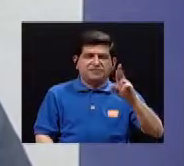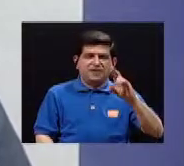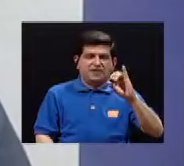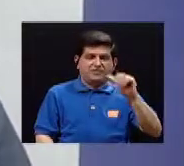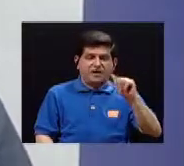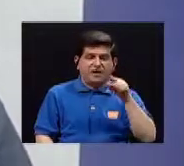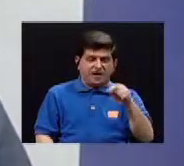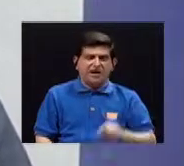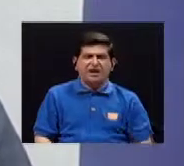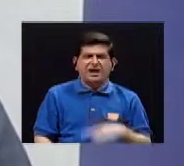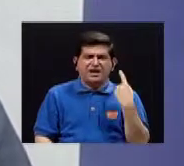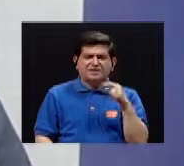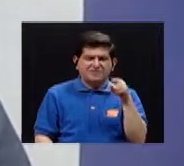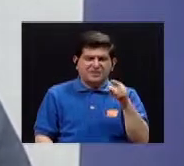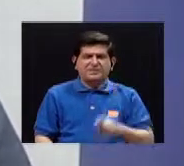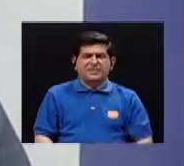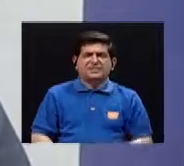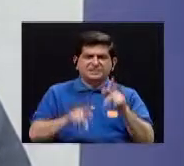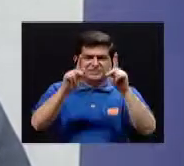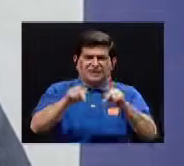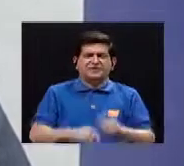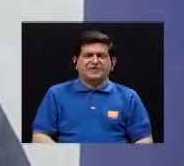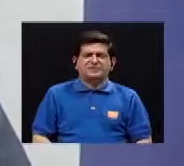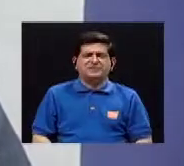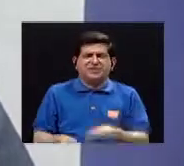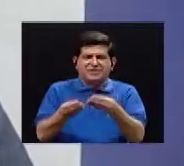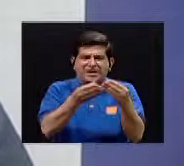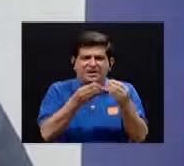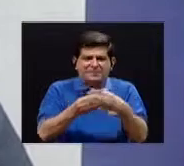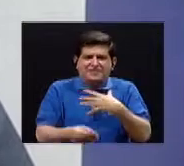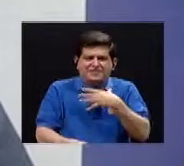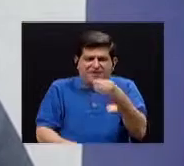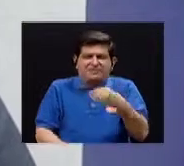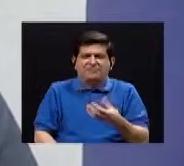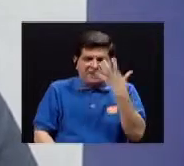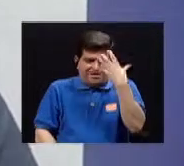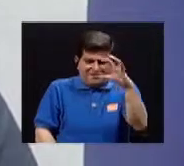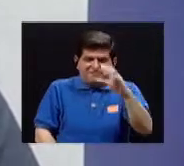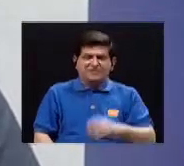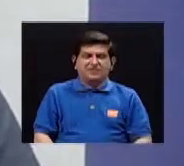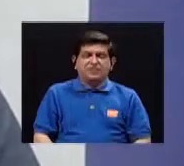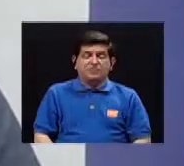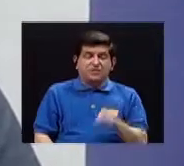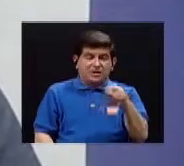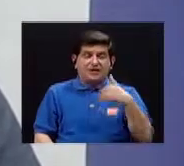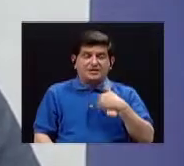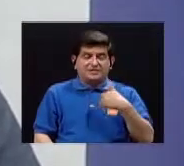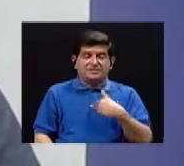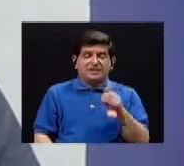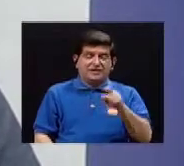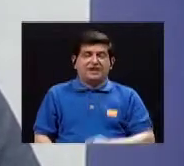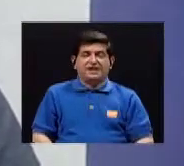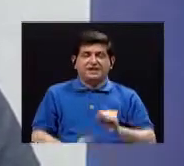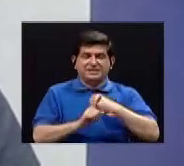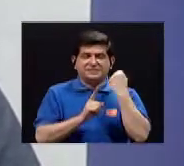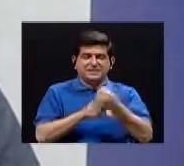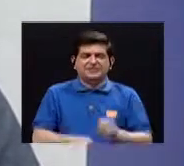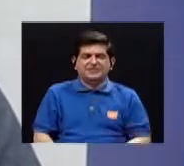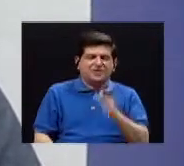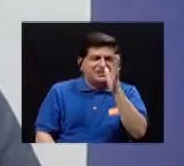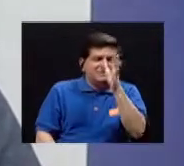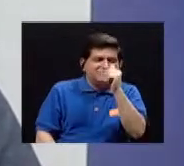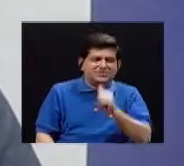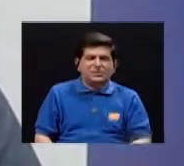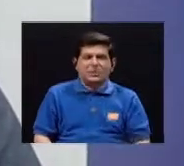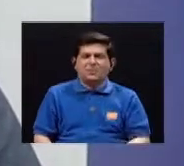siempre en la sede ese personaje además de tierra blanca en facebook y entonces él tiene como ese tono de comedia y